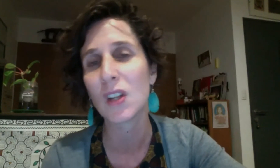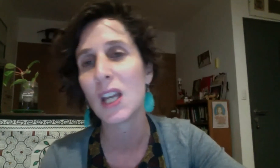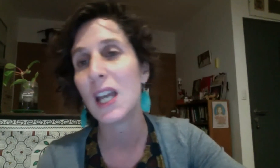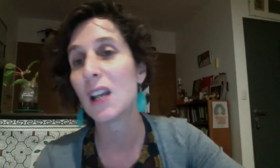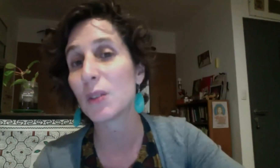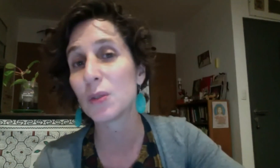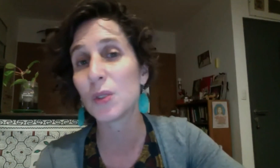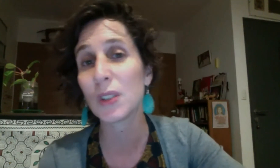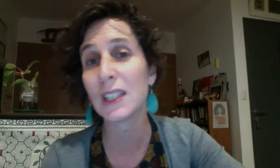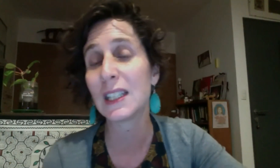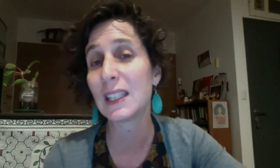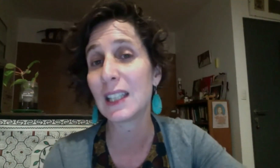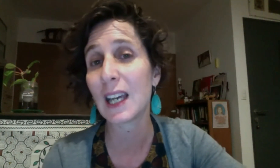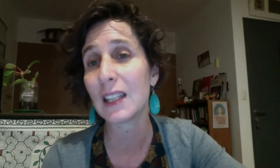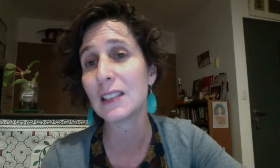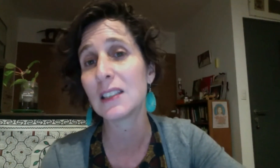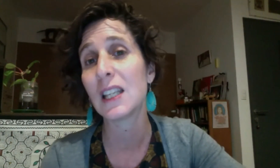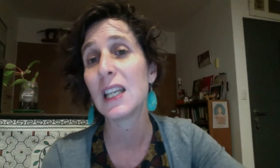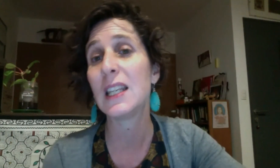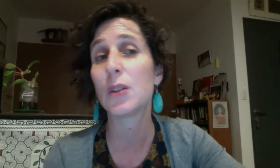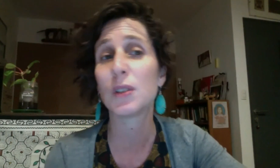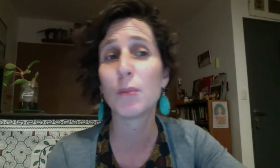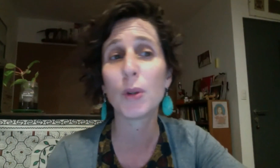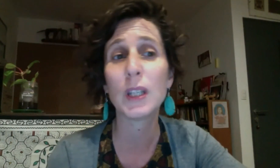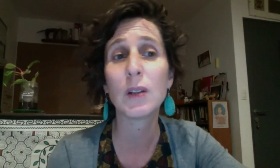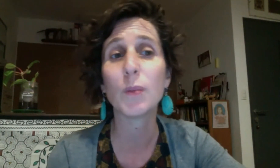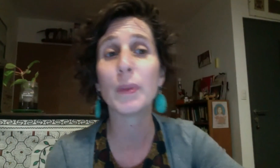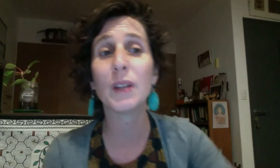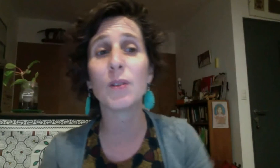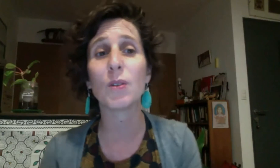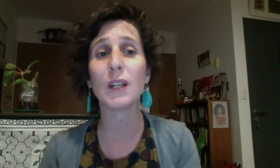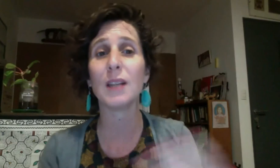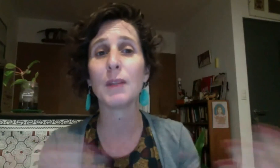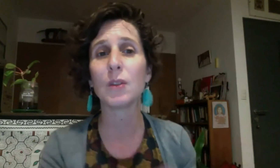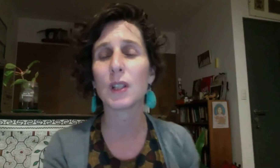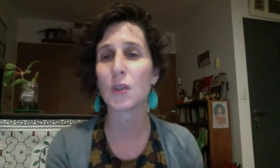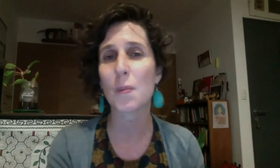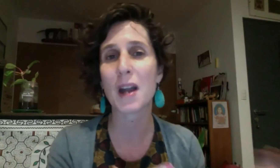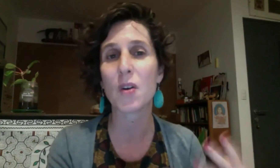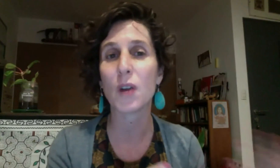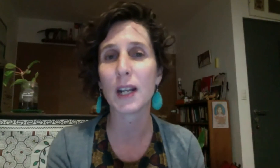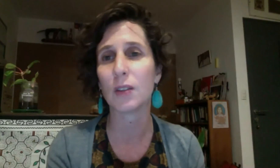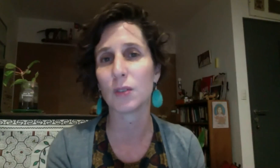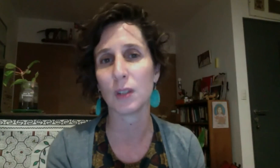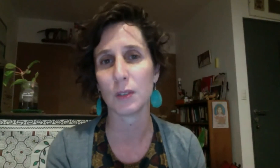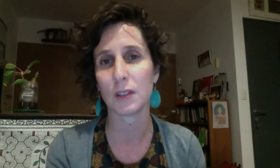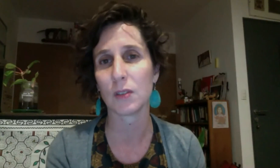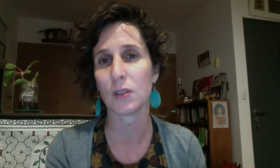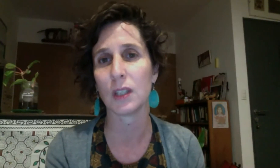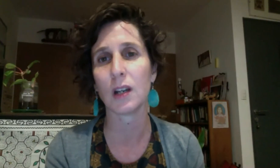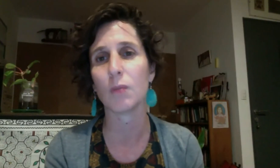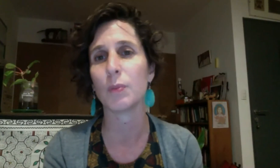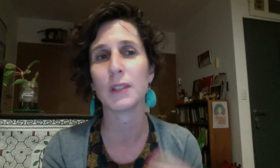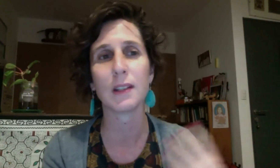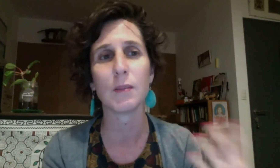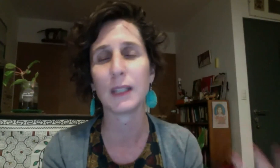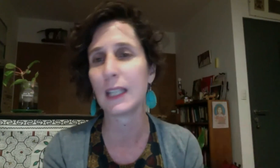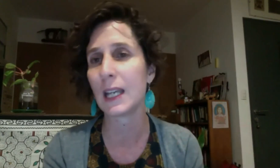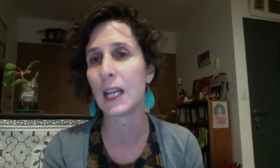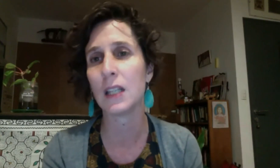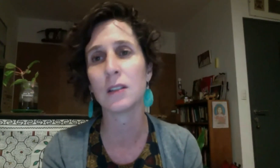relación la construcción de identidades y lo simbólico, pero con elementos que son más concretos en nuestra sociedad, como pueden